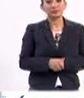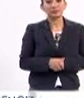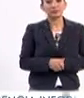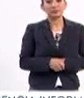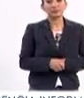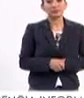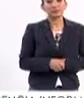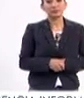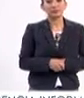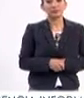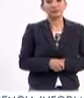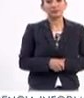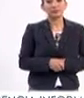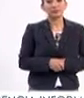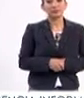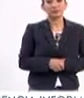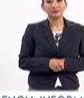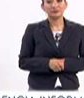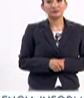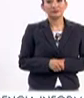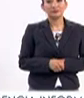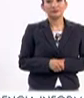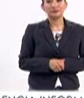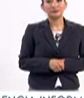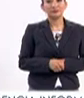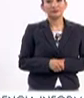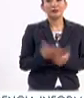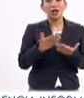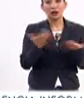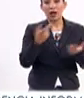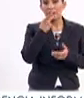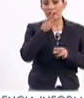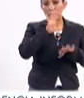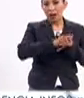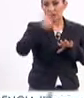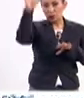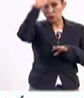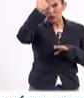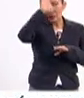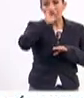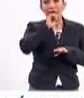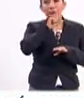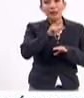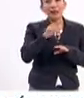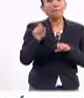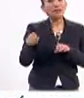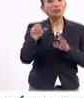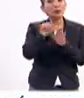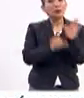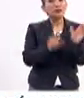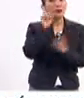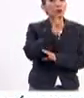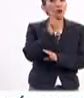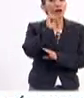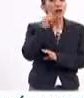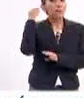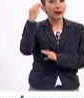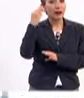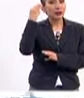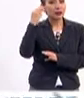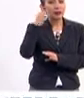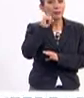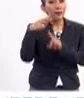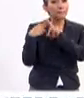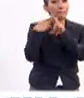luego. Y bueno, hablando de más cultura y también en el marco del Mes de la Mujer, que es marzo, y también